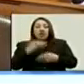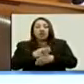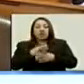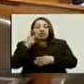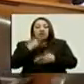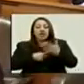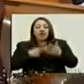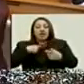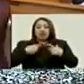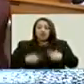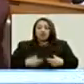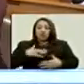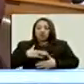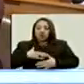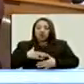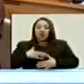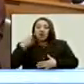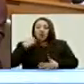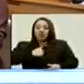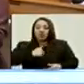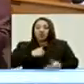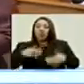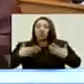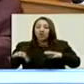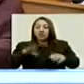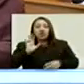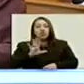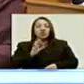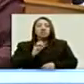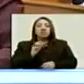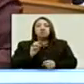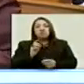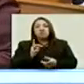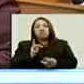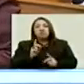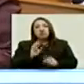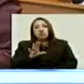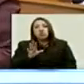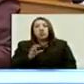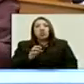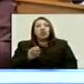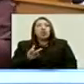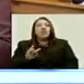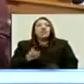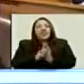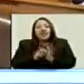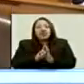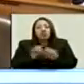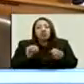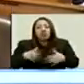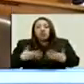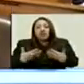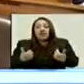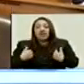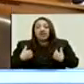capacidad para que la persona por sí misma pueda ejercer ciertos derechos de los que debe gozar como